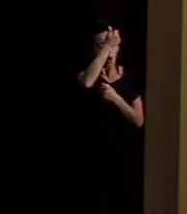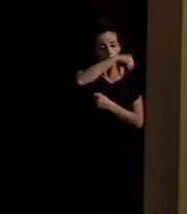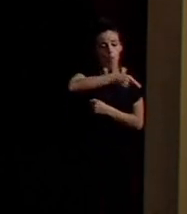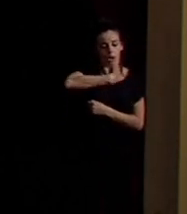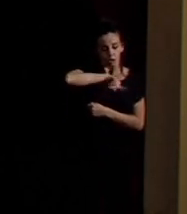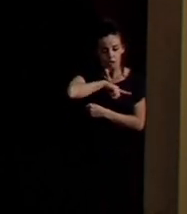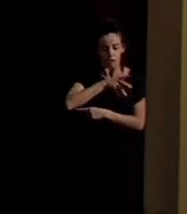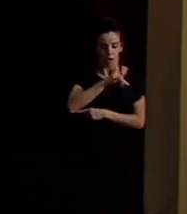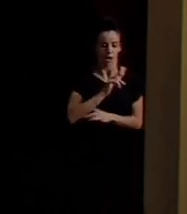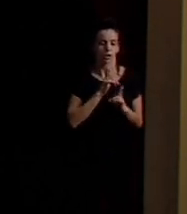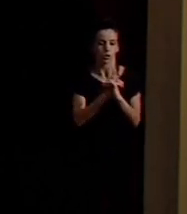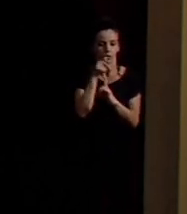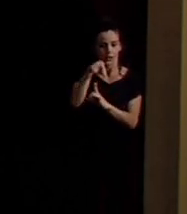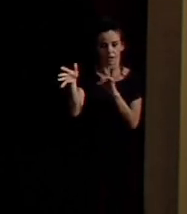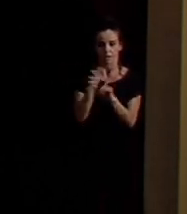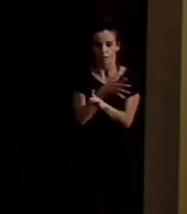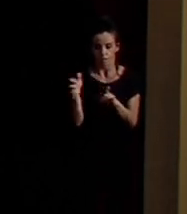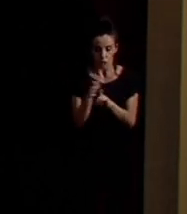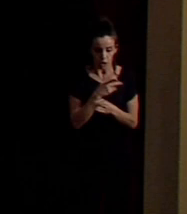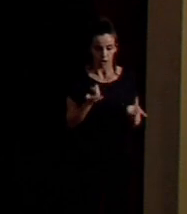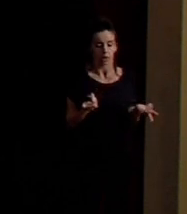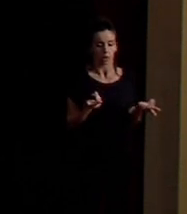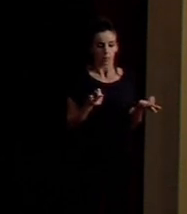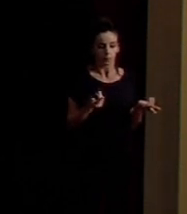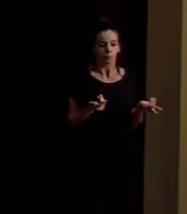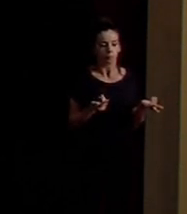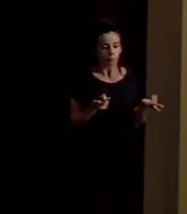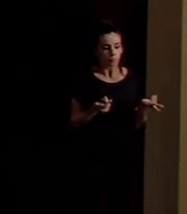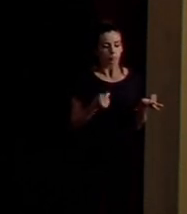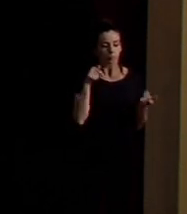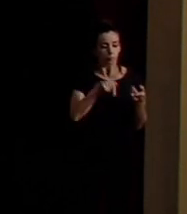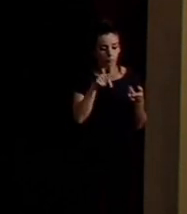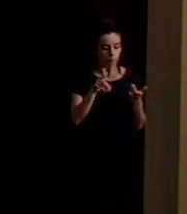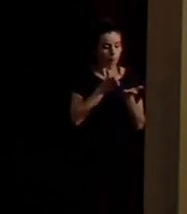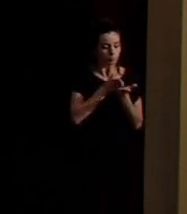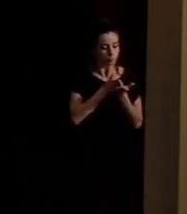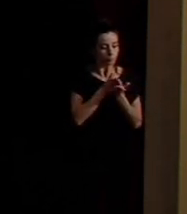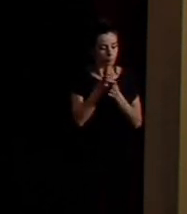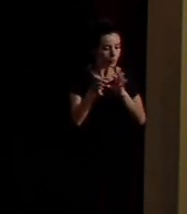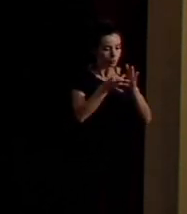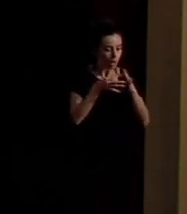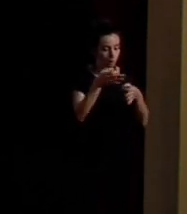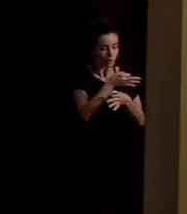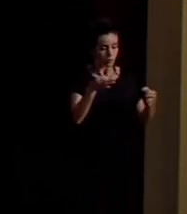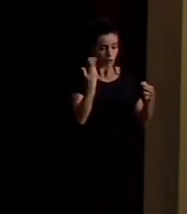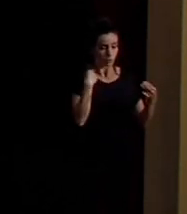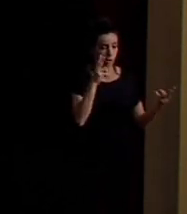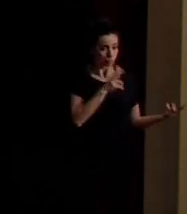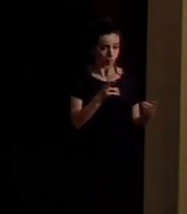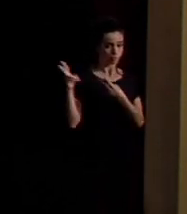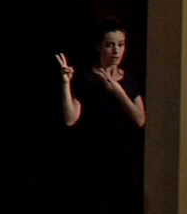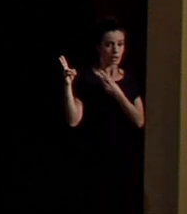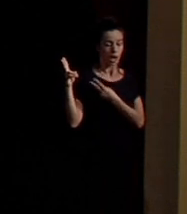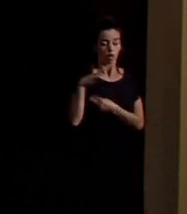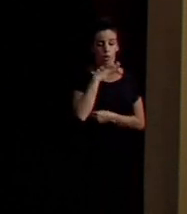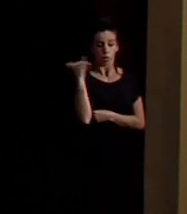tenemos frente a ese ejercicio de violencia, ¿no? El eje, ¿no?, o el triángulo perfecto sería ese que tenéis ahí en azul, ¿no?